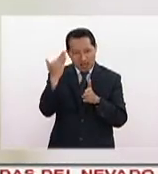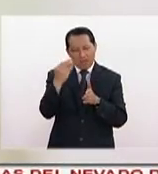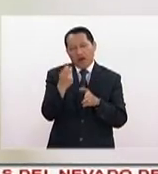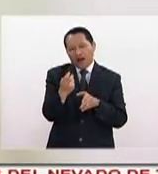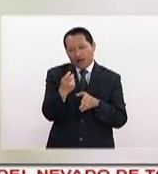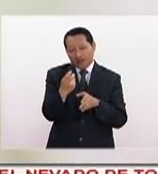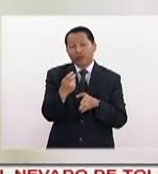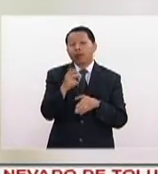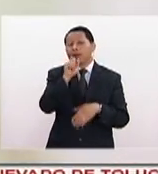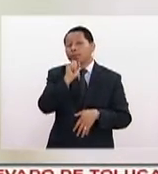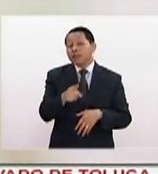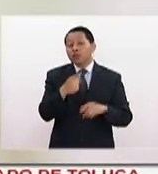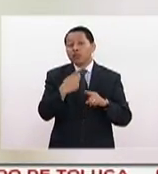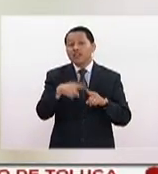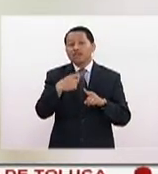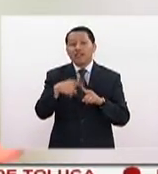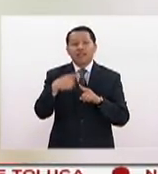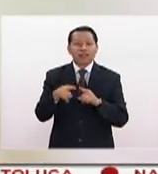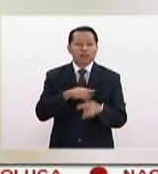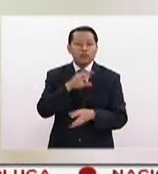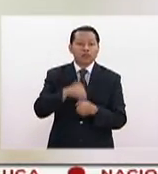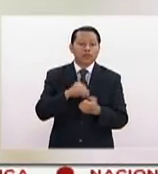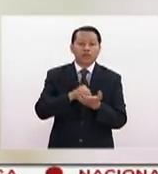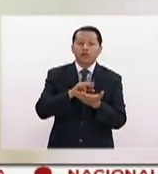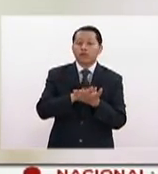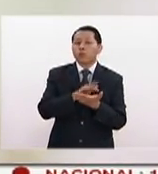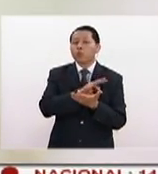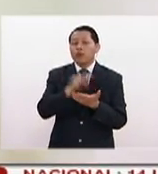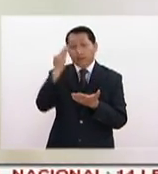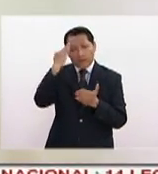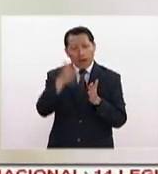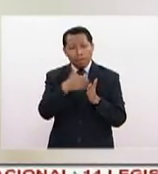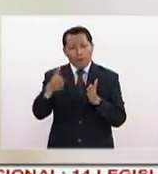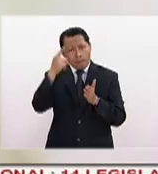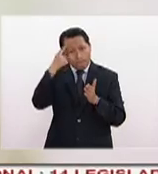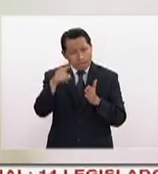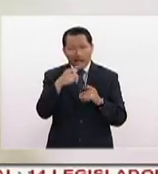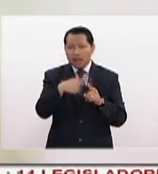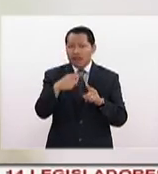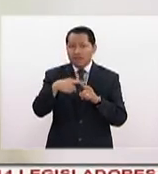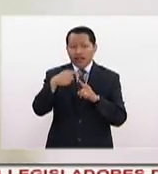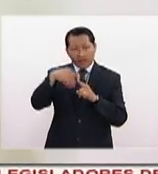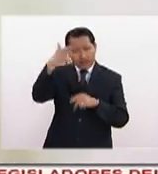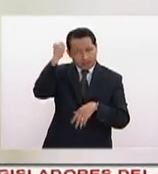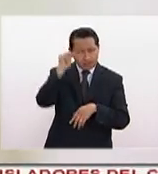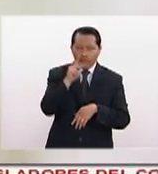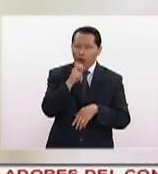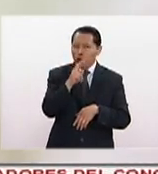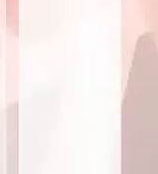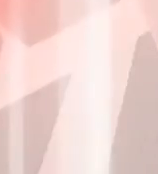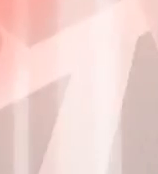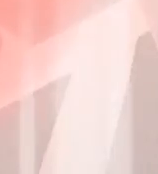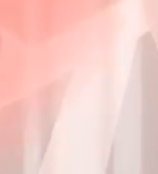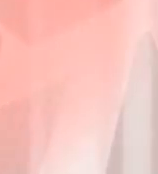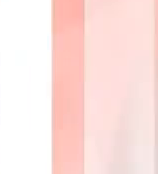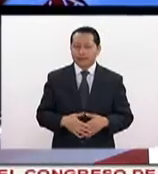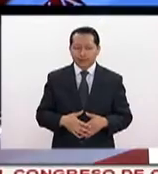ello. Agregó que los órganos correspondientes establecerán los plazos para las distintas candidaturas plurinominales.